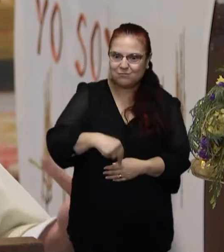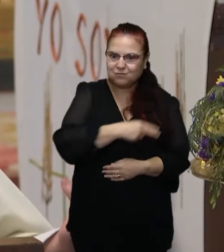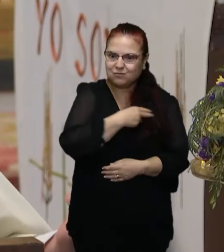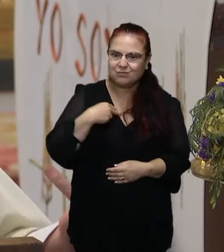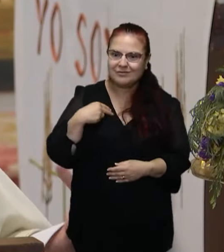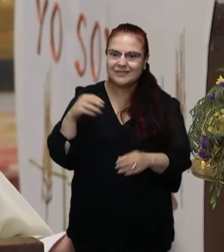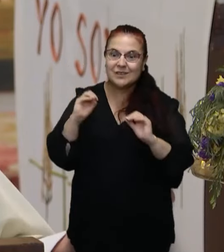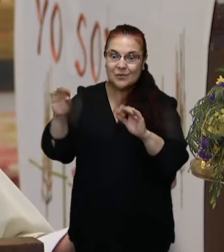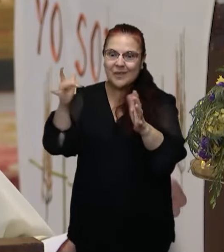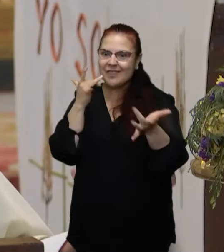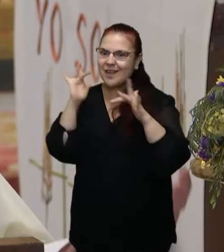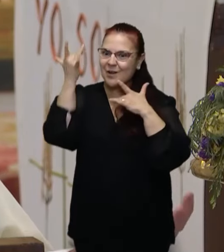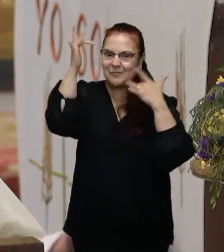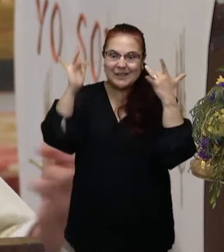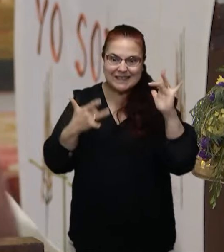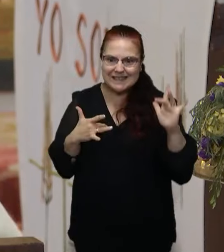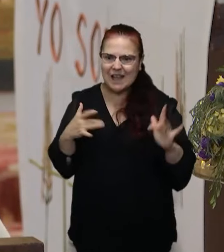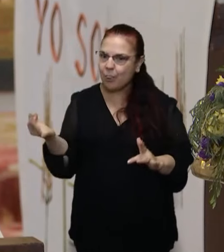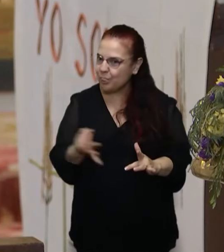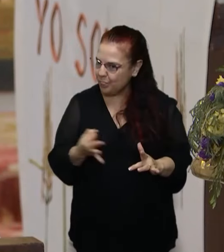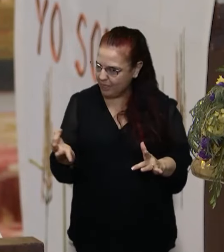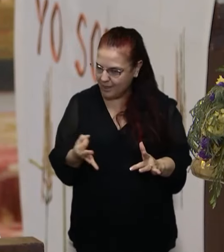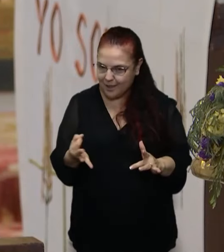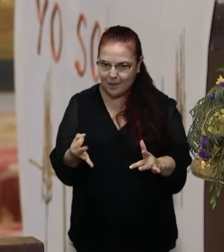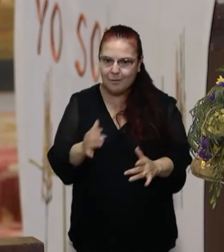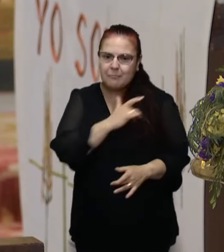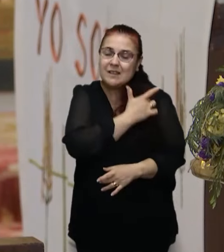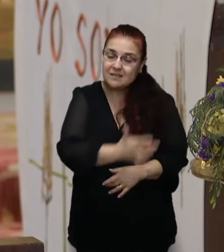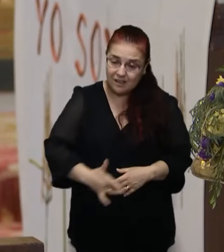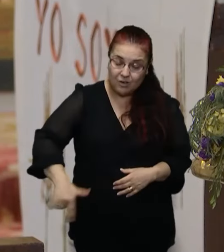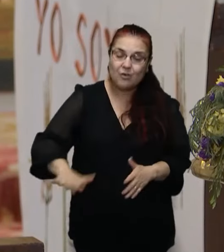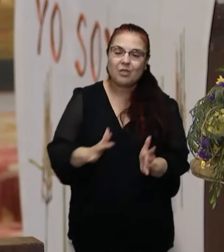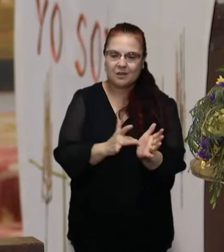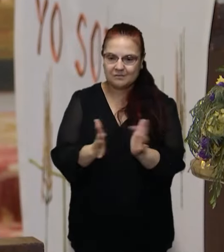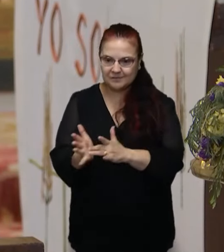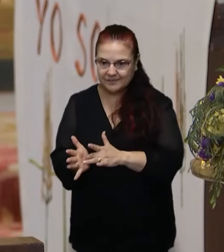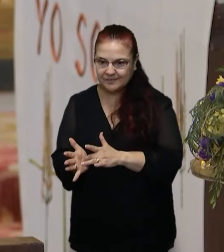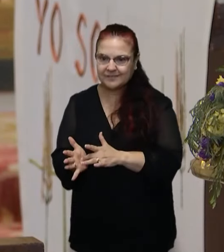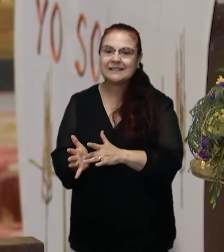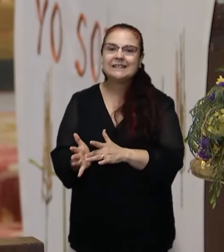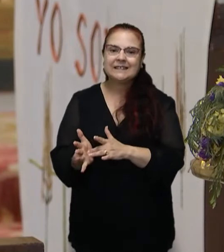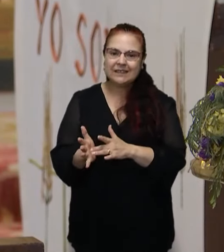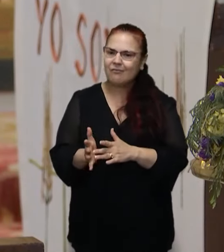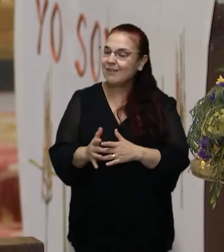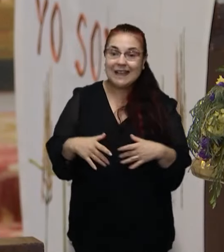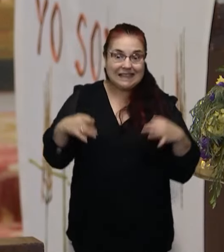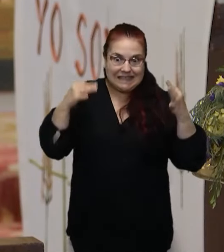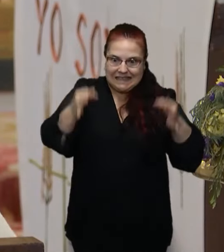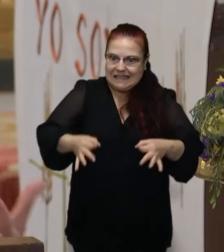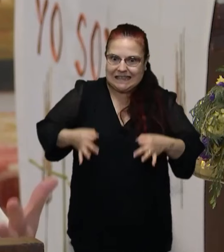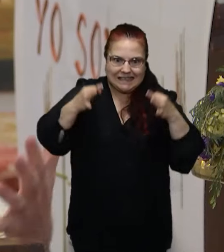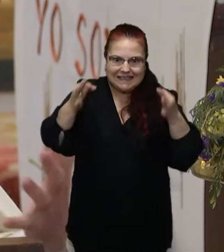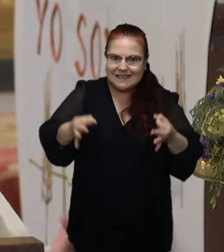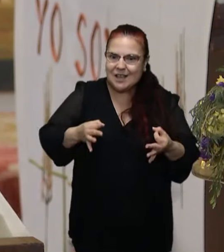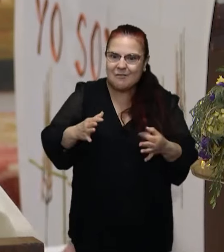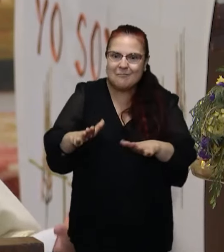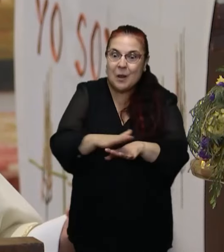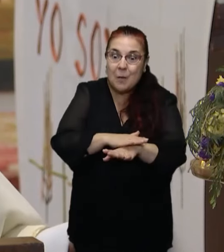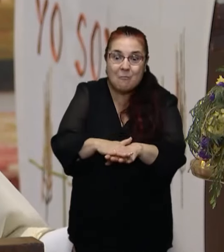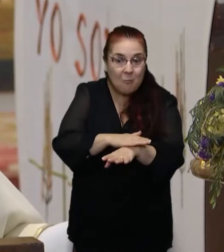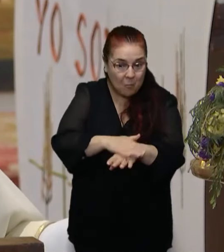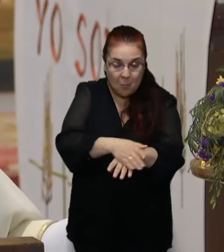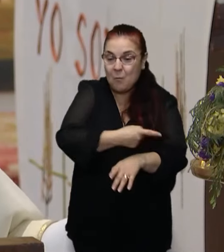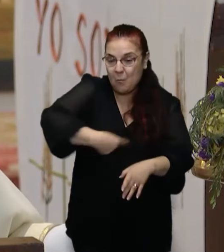vida brilla de brillar la misericordia de Cristo. Él siempre me perdona, nos